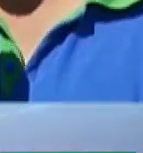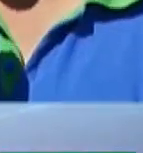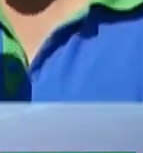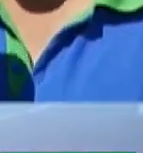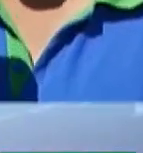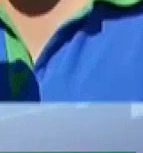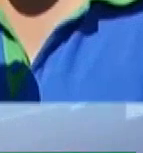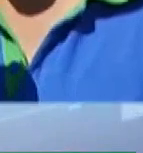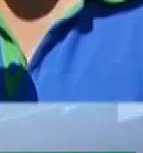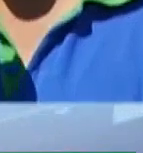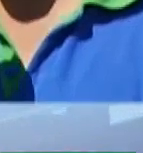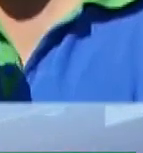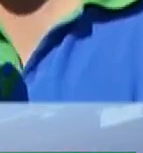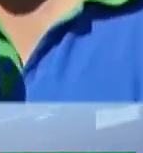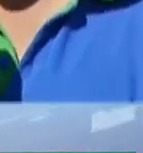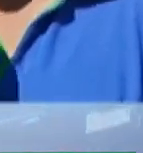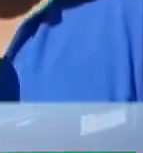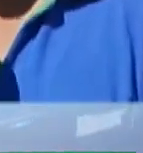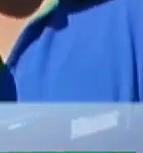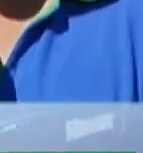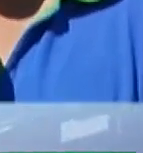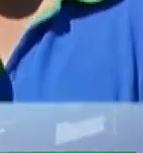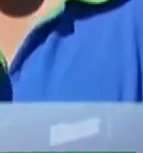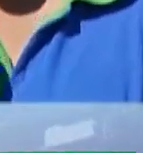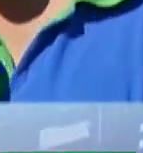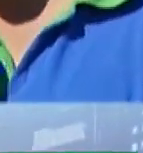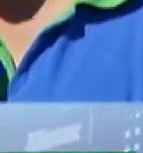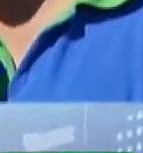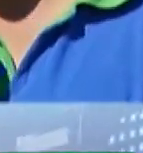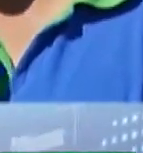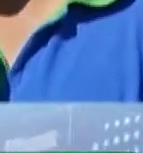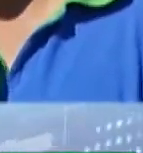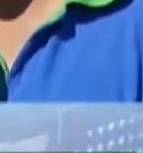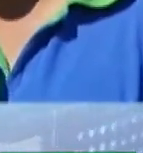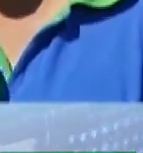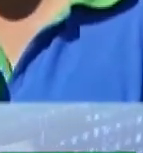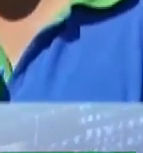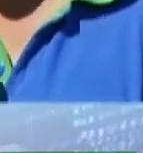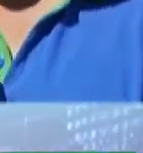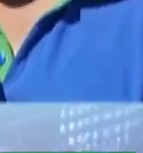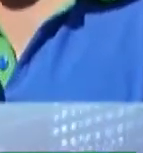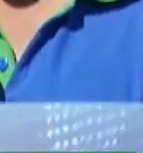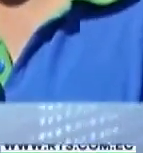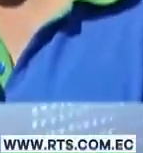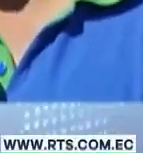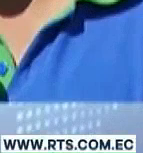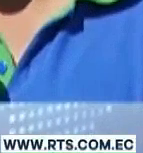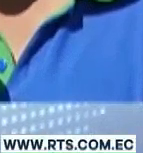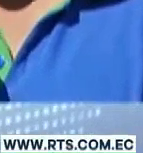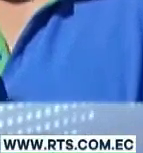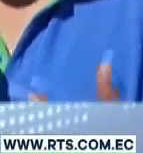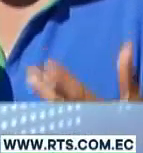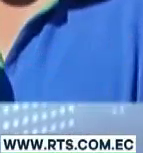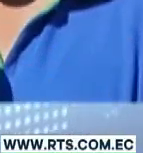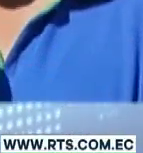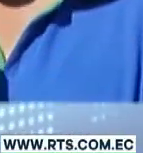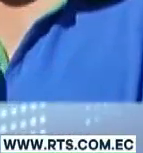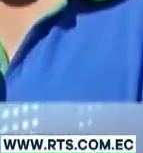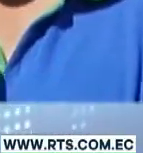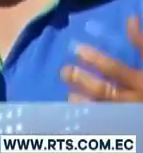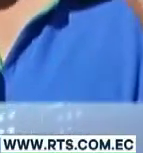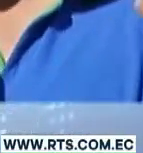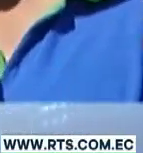Ofrece un turismo primero económico, donde usted venía a disfrutar con su familia, donde podrá encontrar su gastronomía, si desea